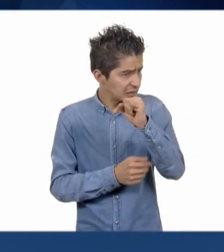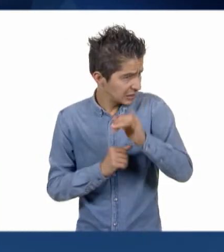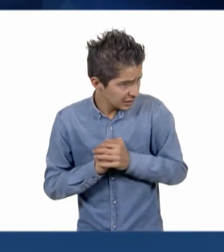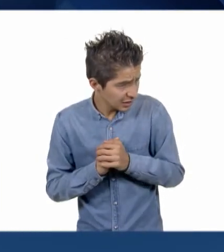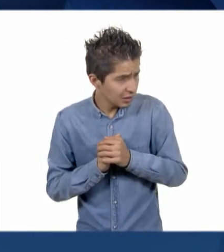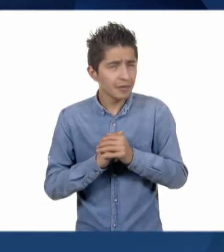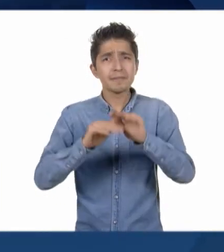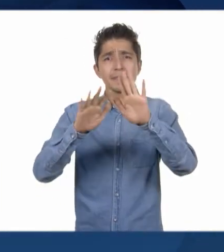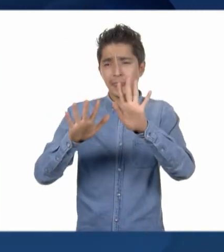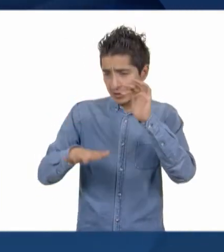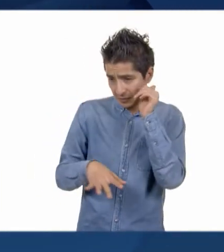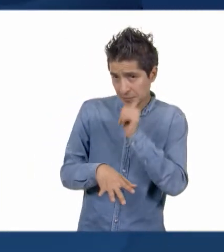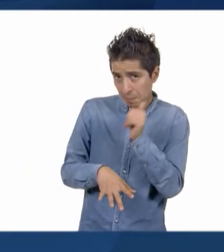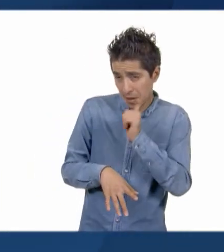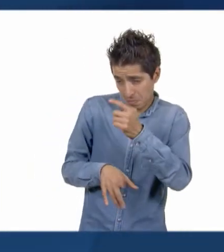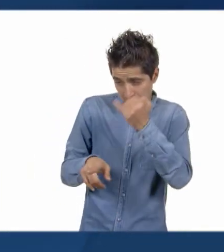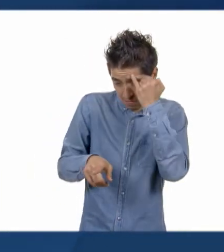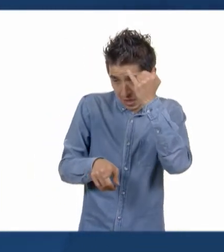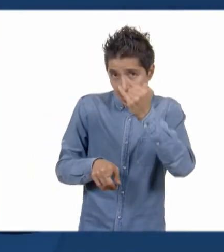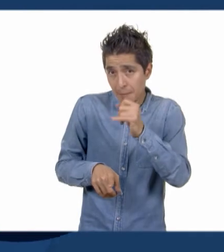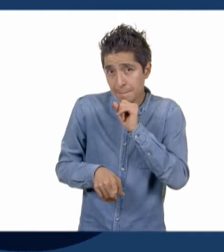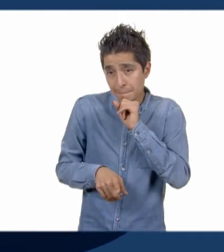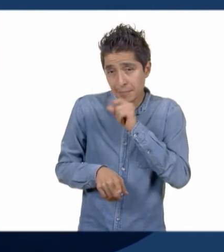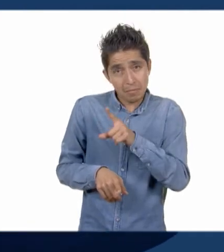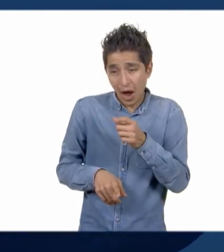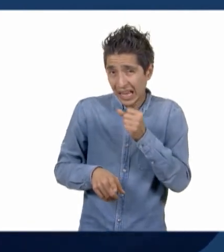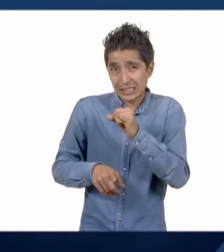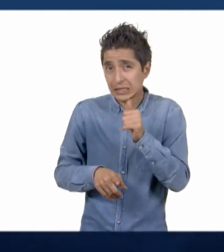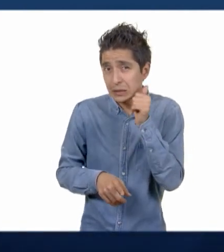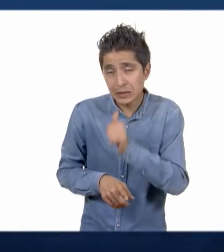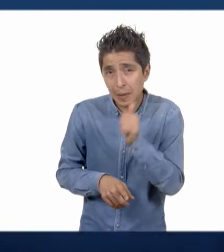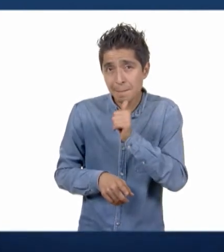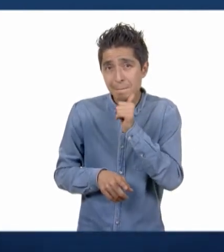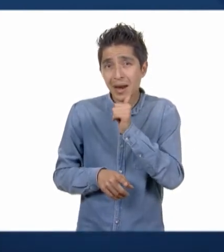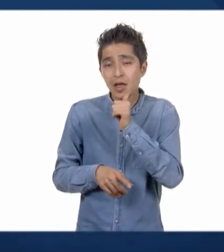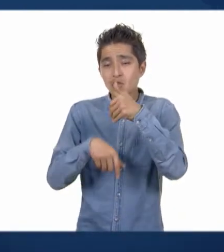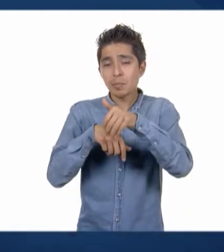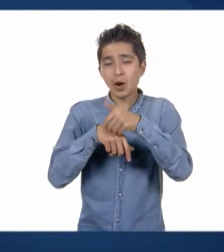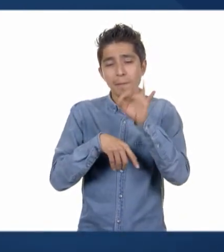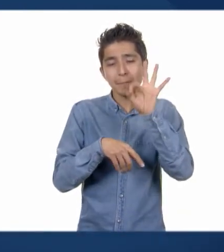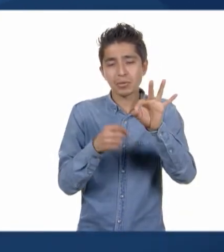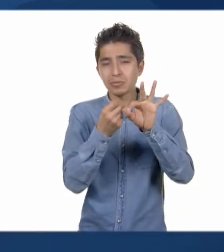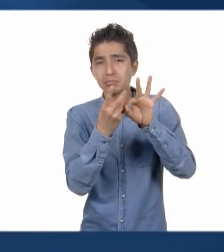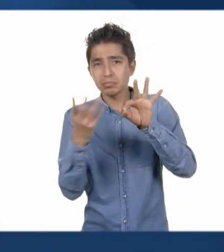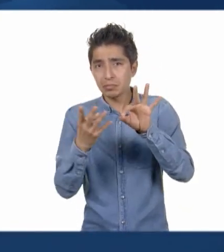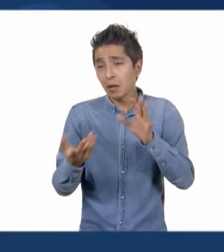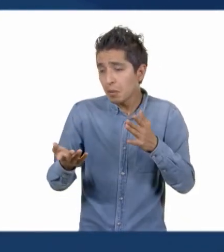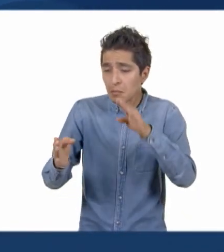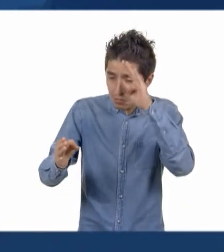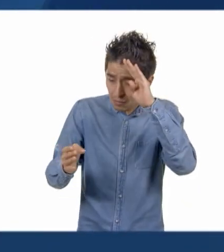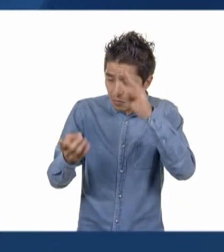que siempre suceda eso en los números decimales? Comparte con nosotros lo que piensas.